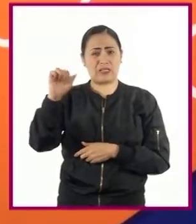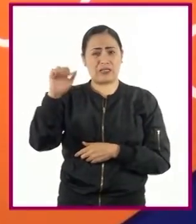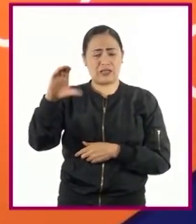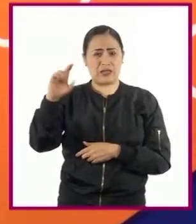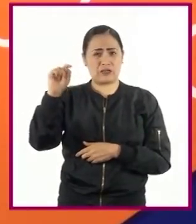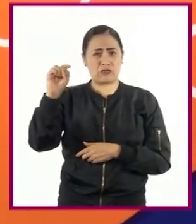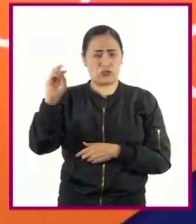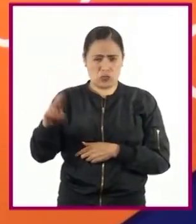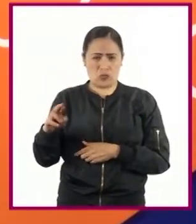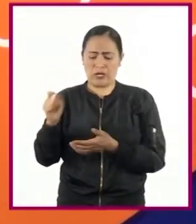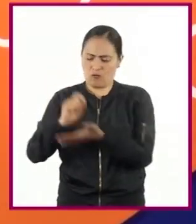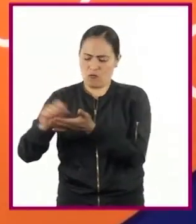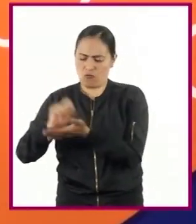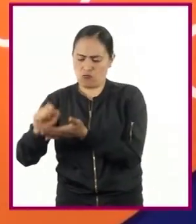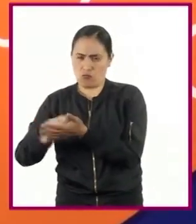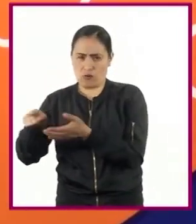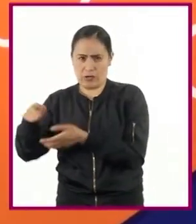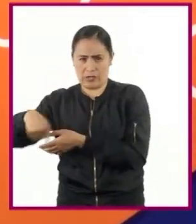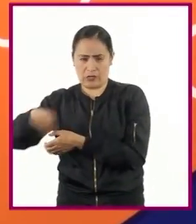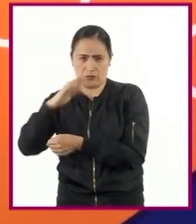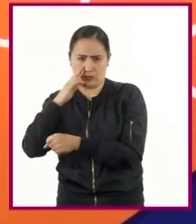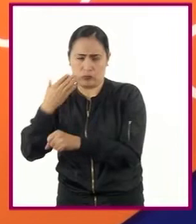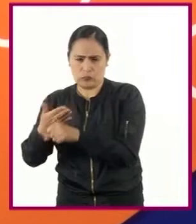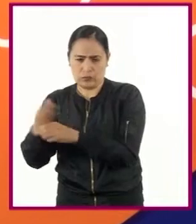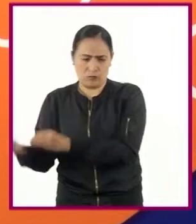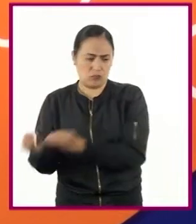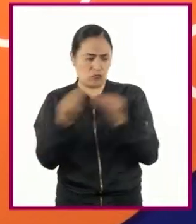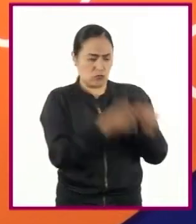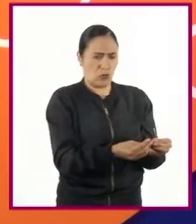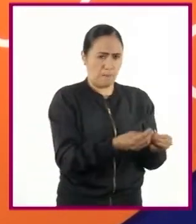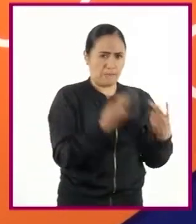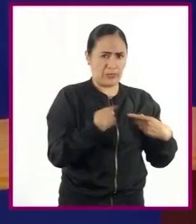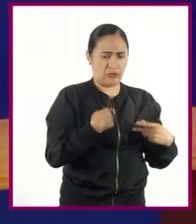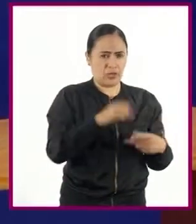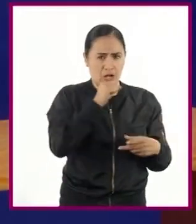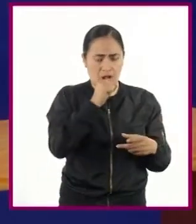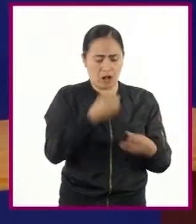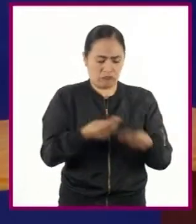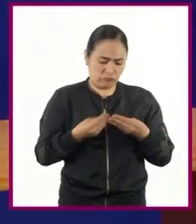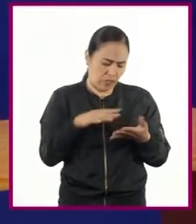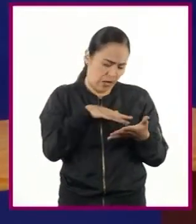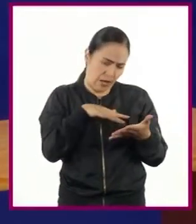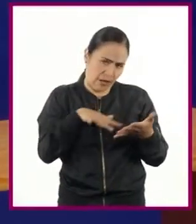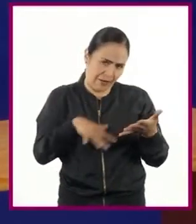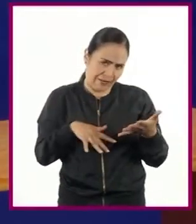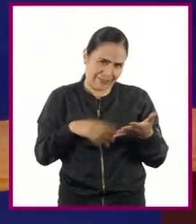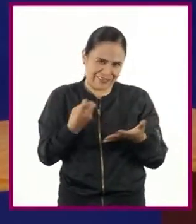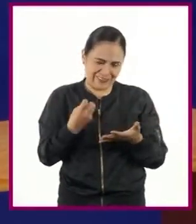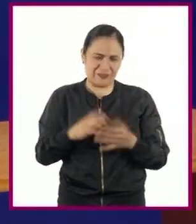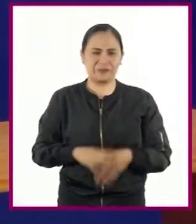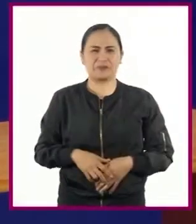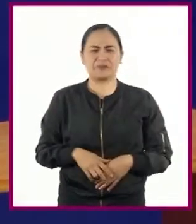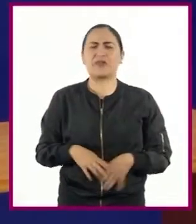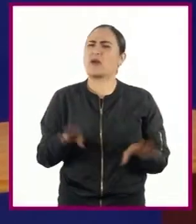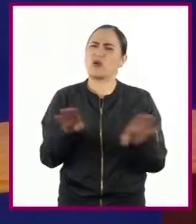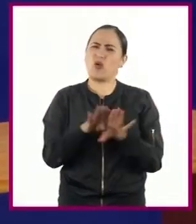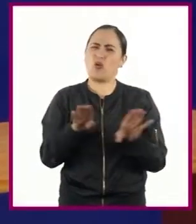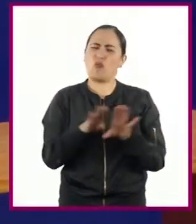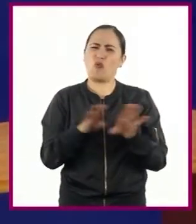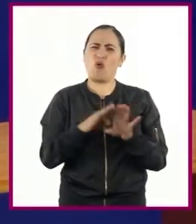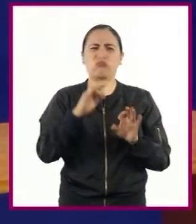o locutores, así como el de los contenidos. Maestra, ¿cómo es eso de